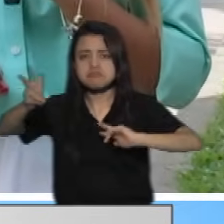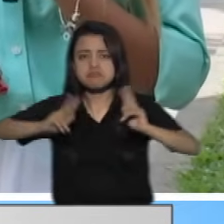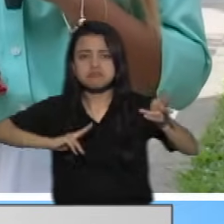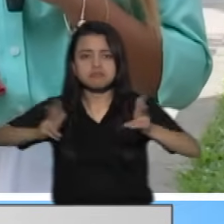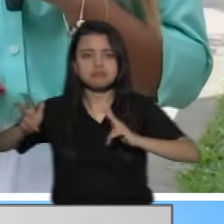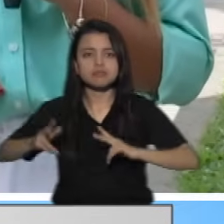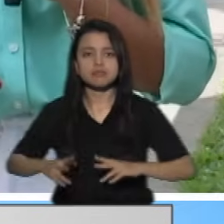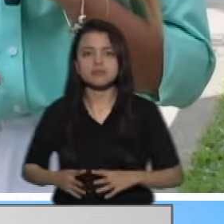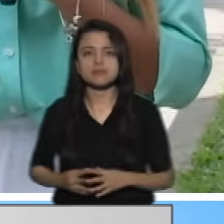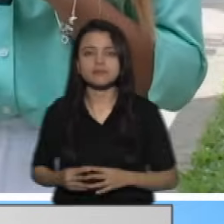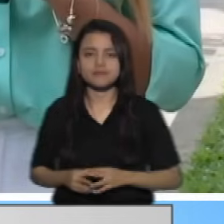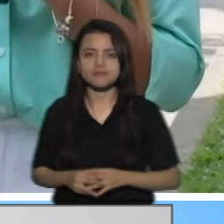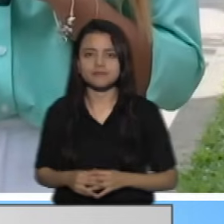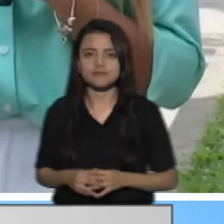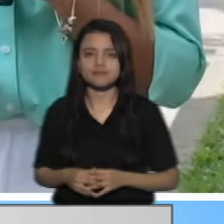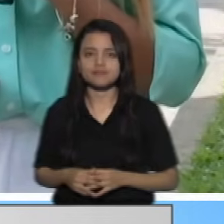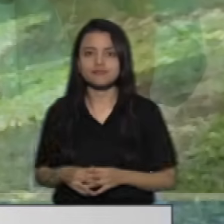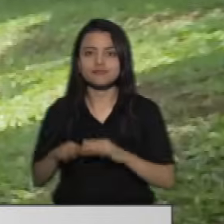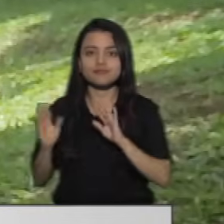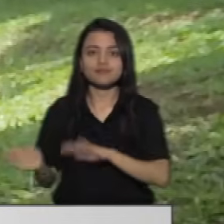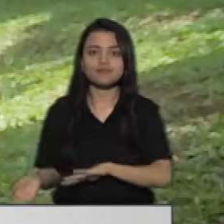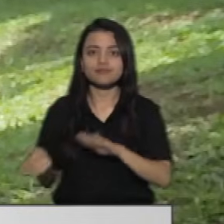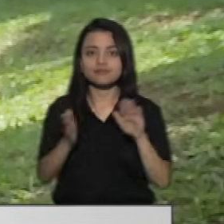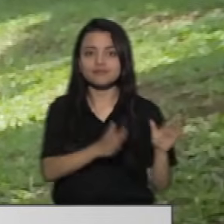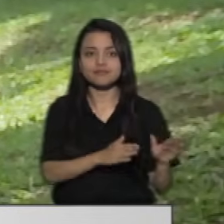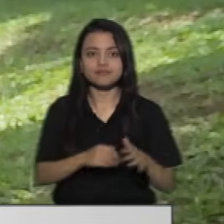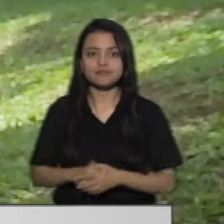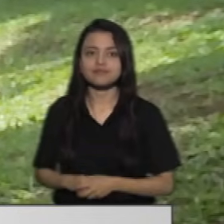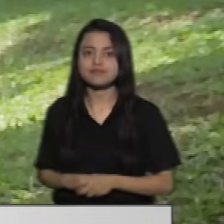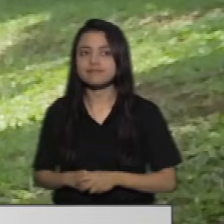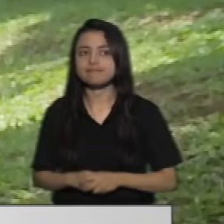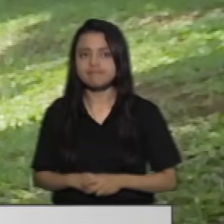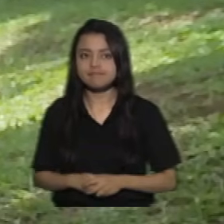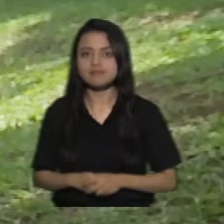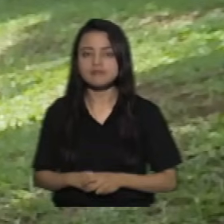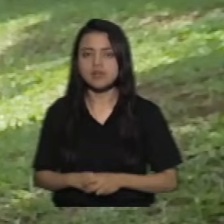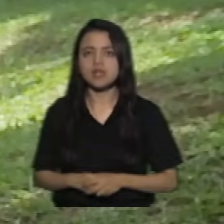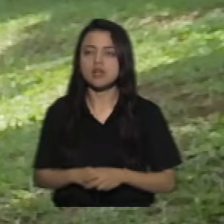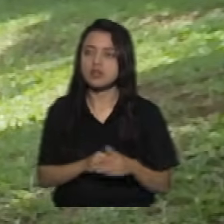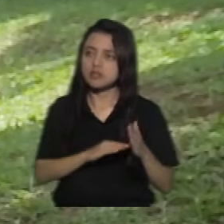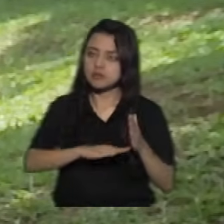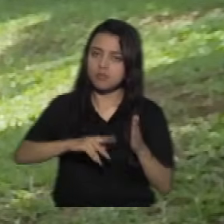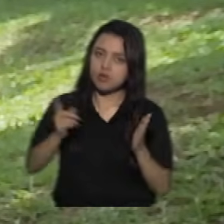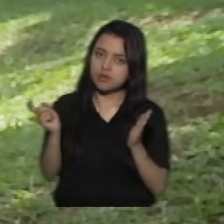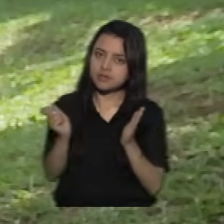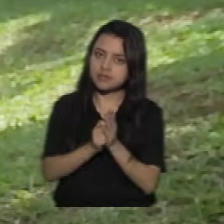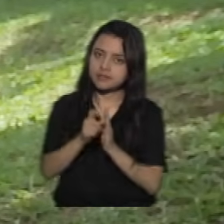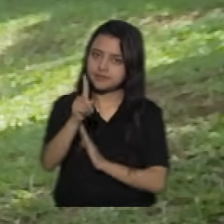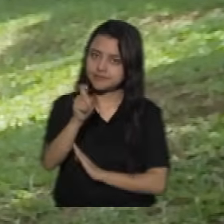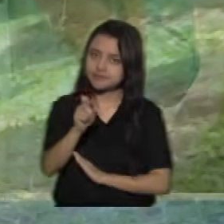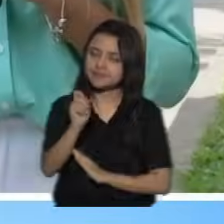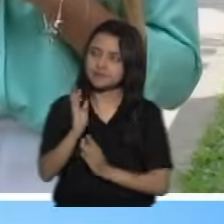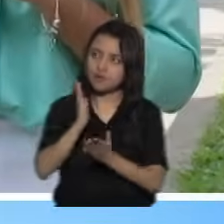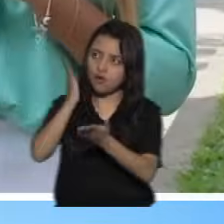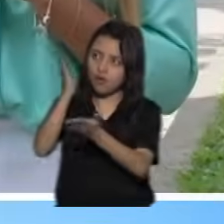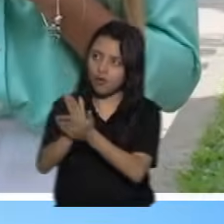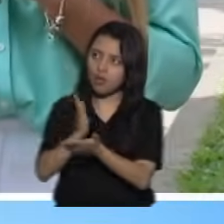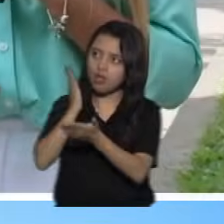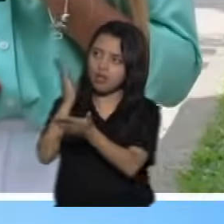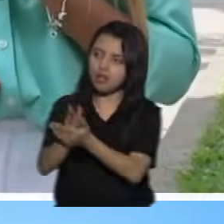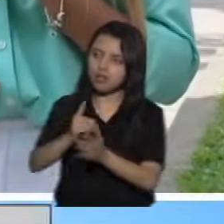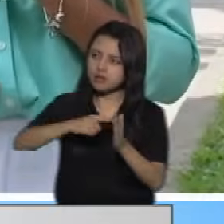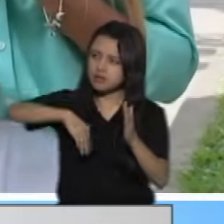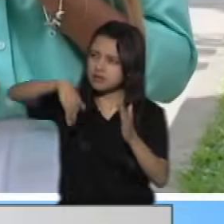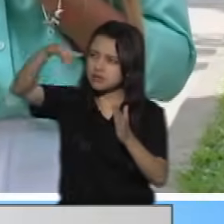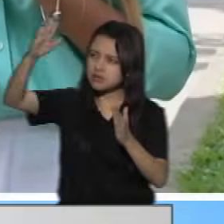de trabajo. Y en otra información, fue intervenido por sexta vez el Cerro de la Antena en el sur de Cali, lugar que ha sido invadido por